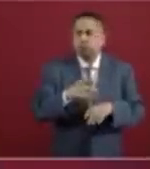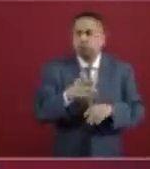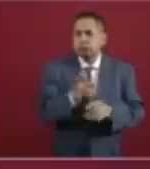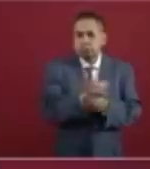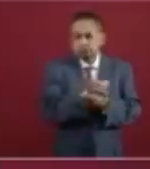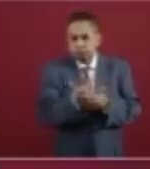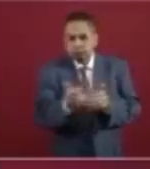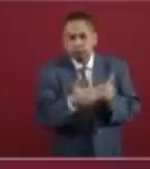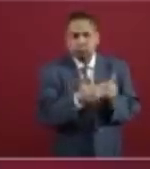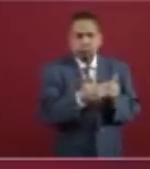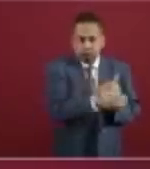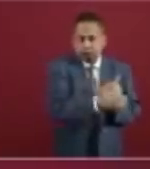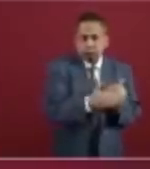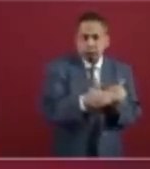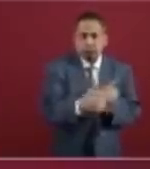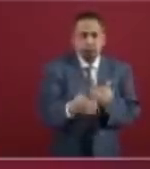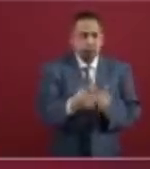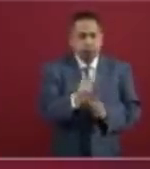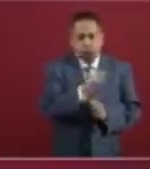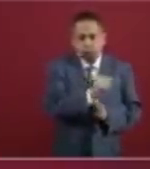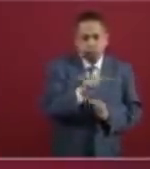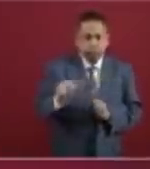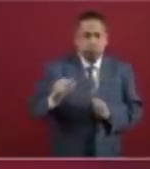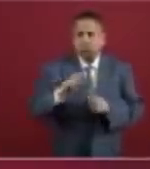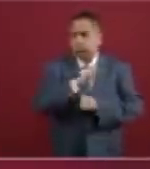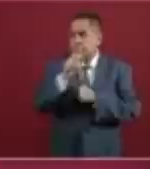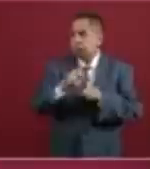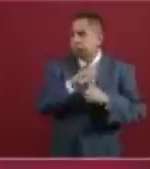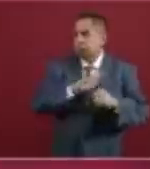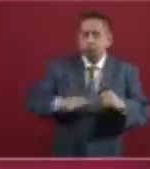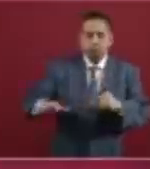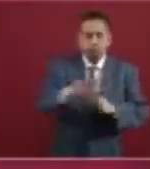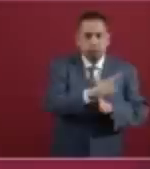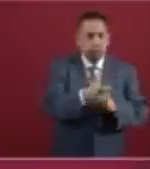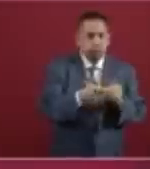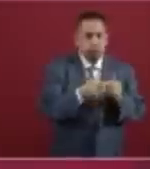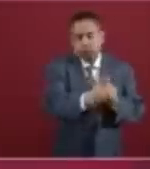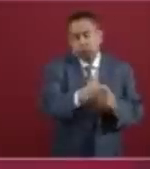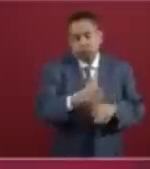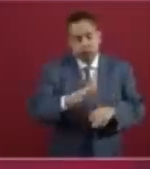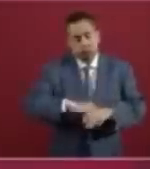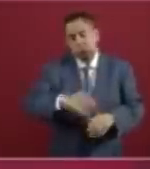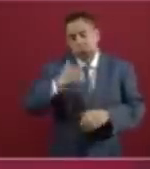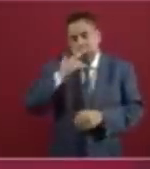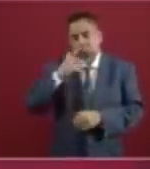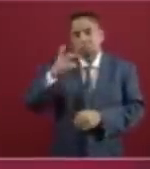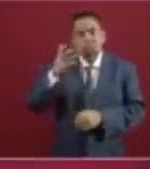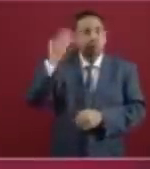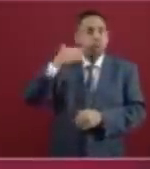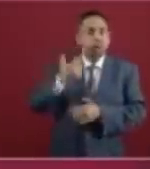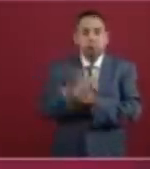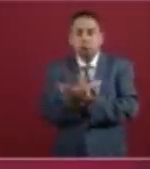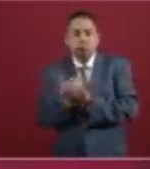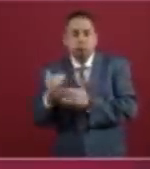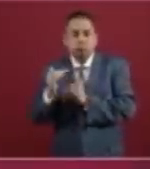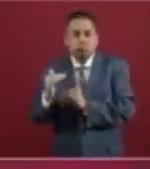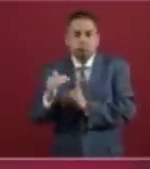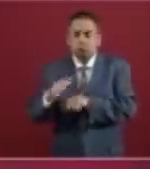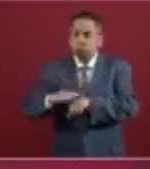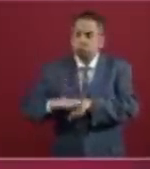salario en el país como nunca, aumentó el salario mínimo